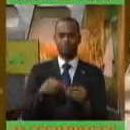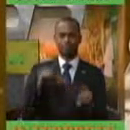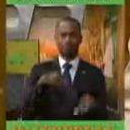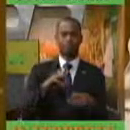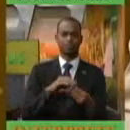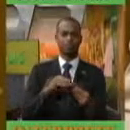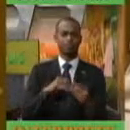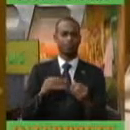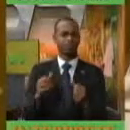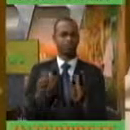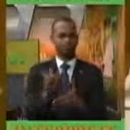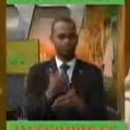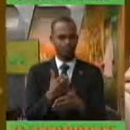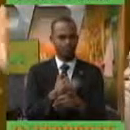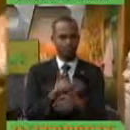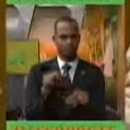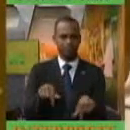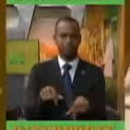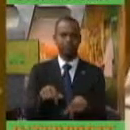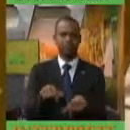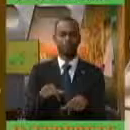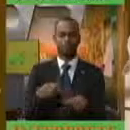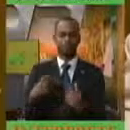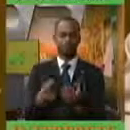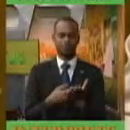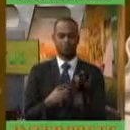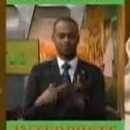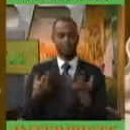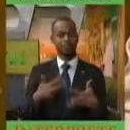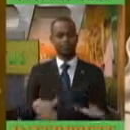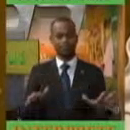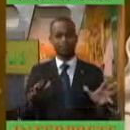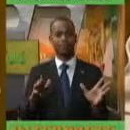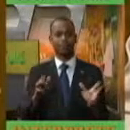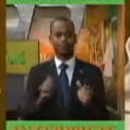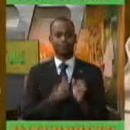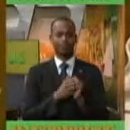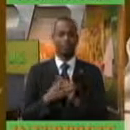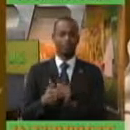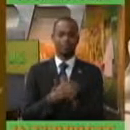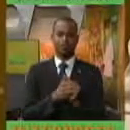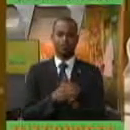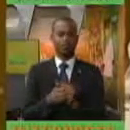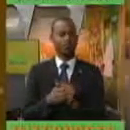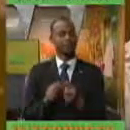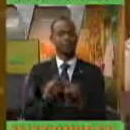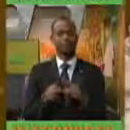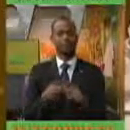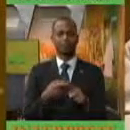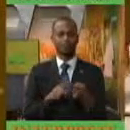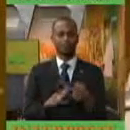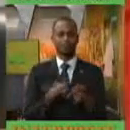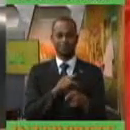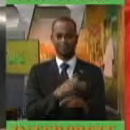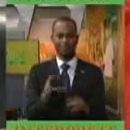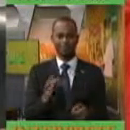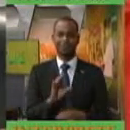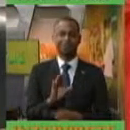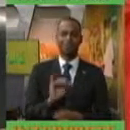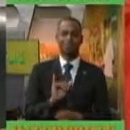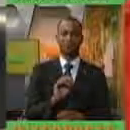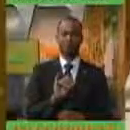hablar aquí, que compartir después de esta formidable compañía que hemos tenido con los compañeros y la compañera Berta